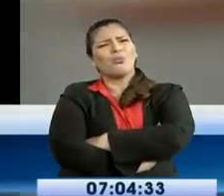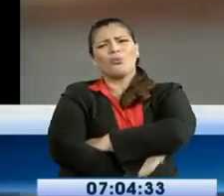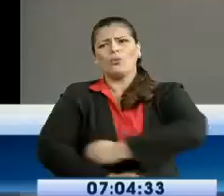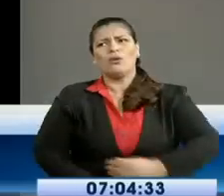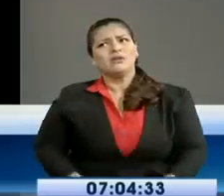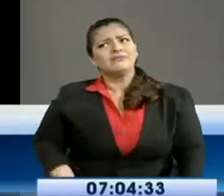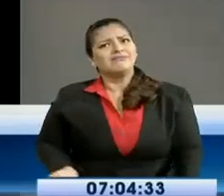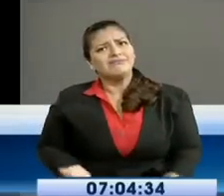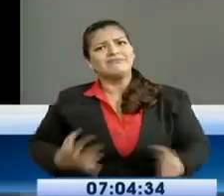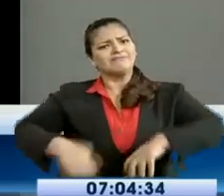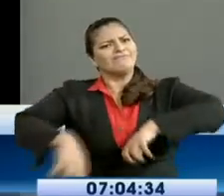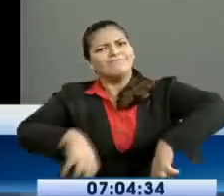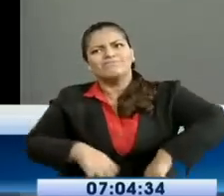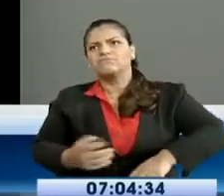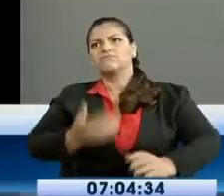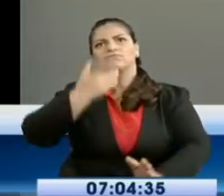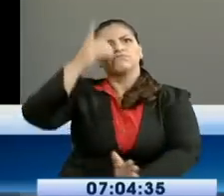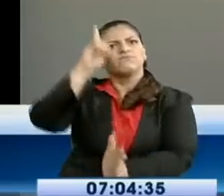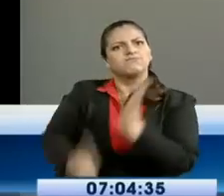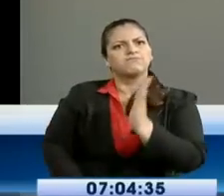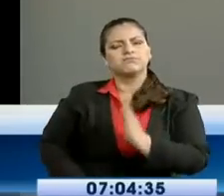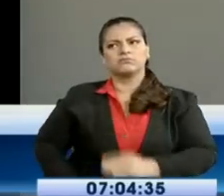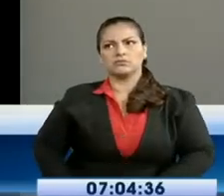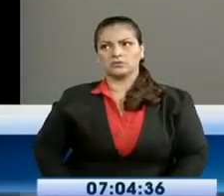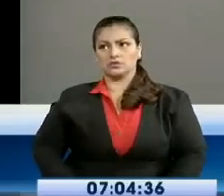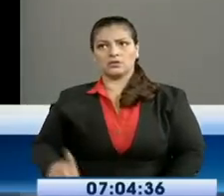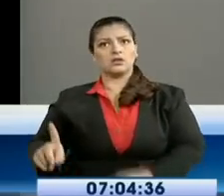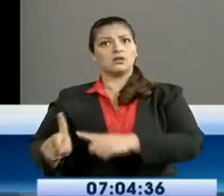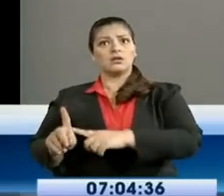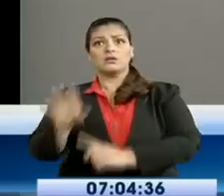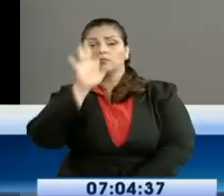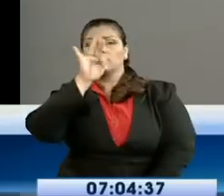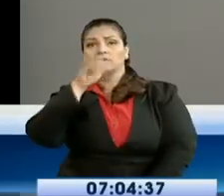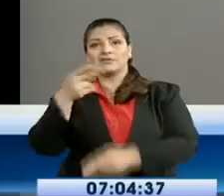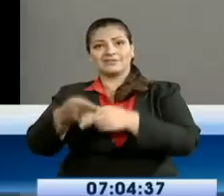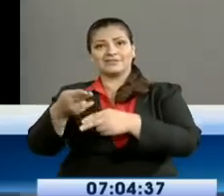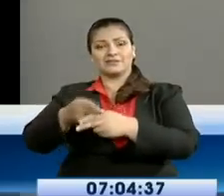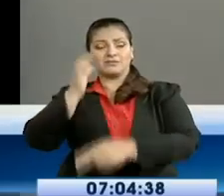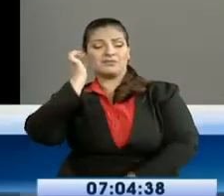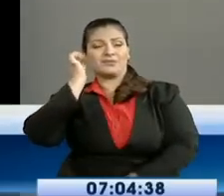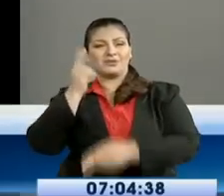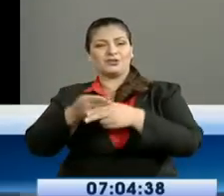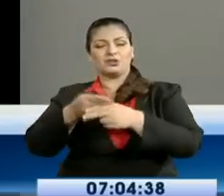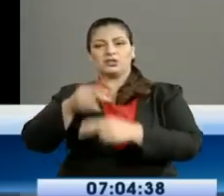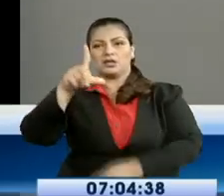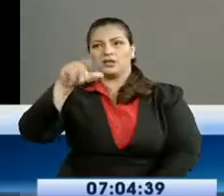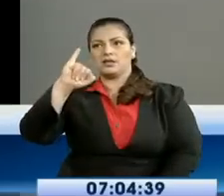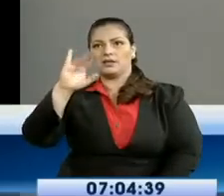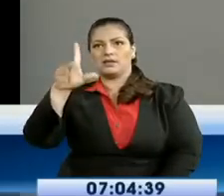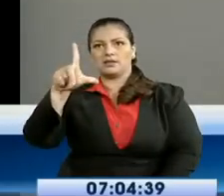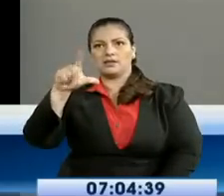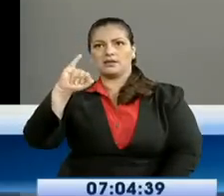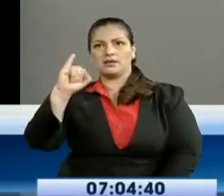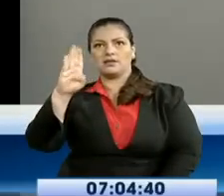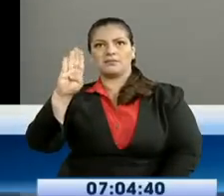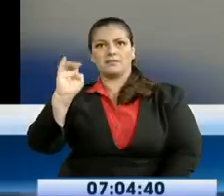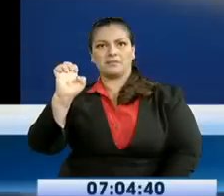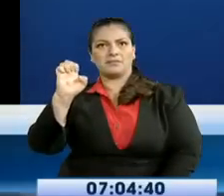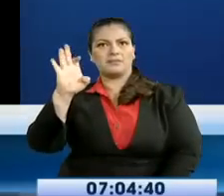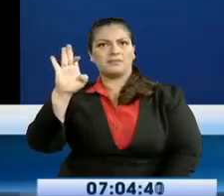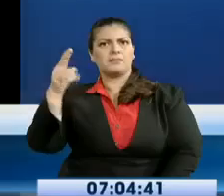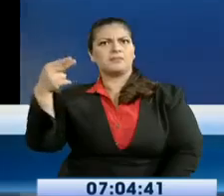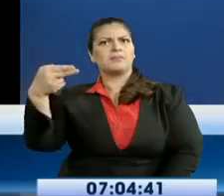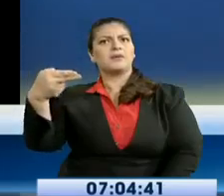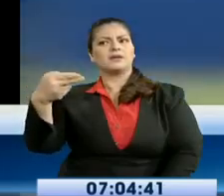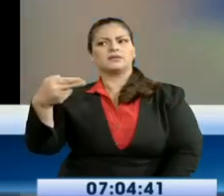demanda penal. Lo mismo esta chica Lilibet Gómez, creo que es, sí, Lilibet Gómez, Una jovencita de 24 años. Ahí